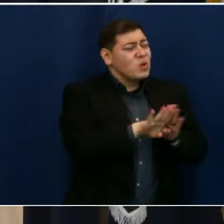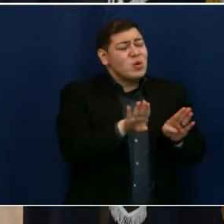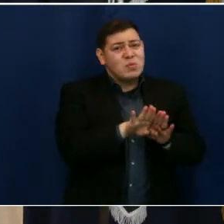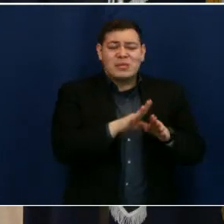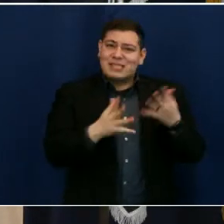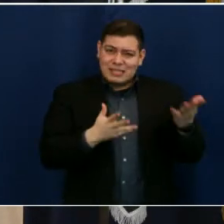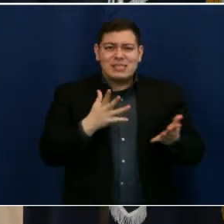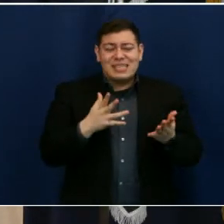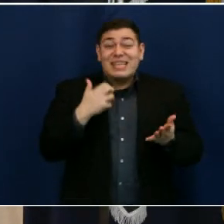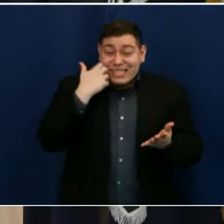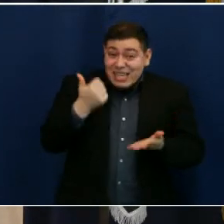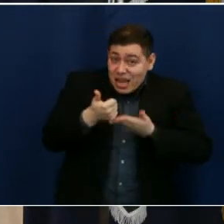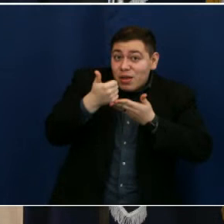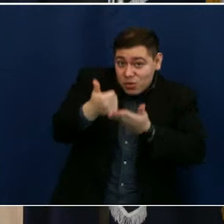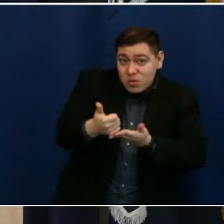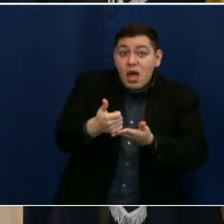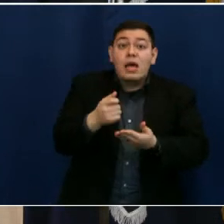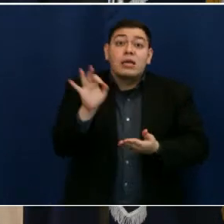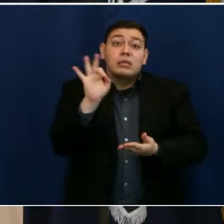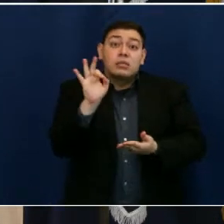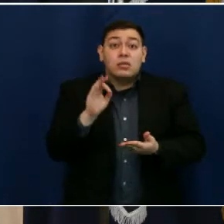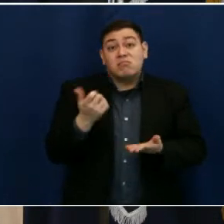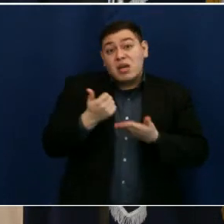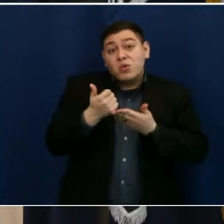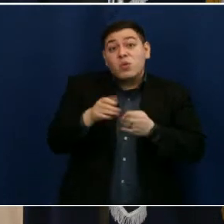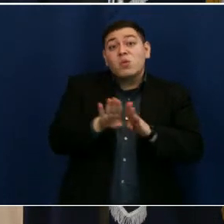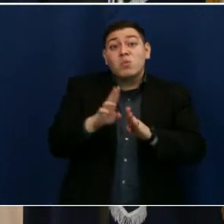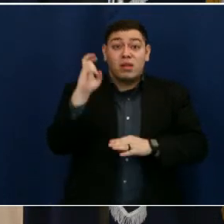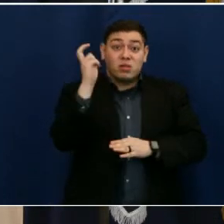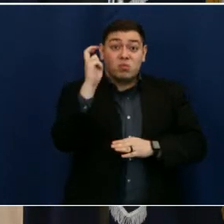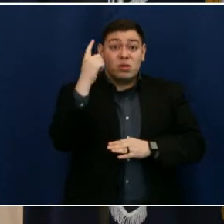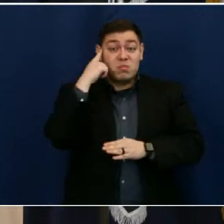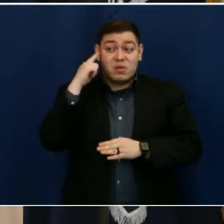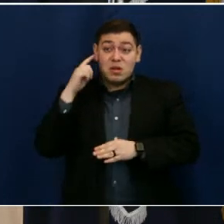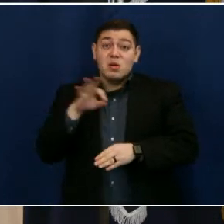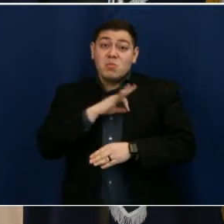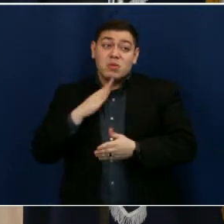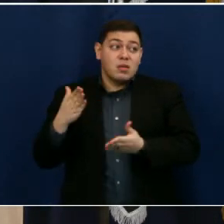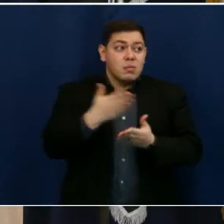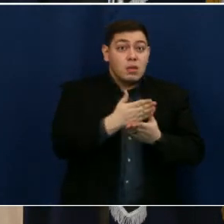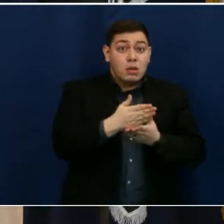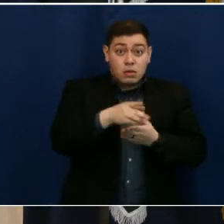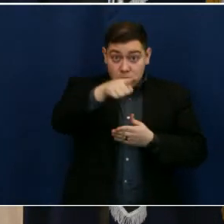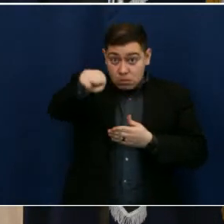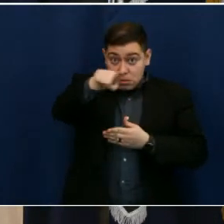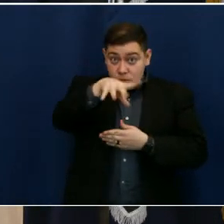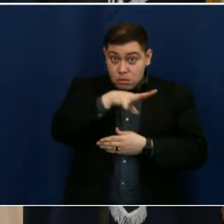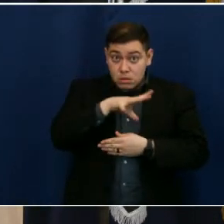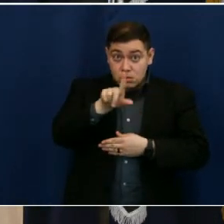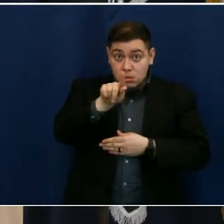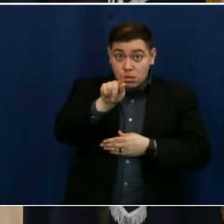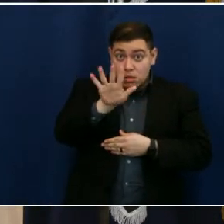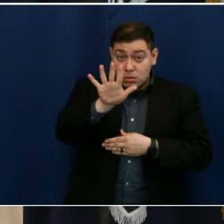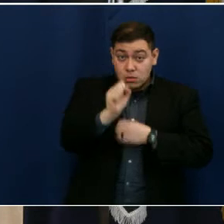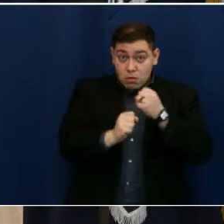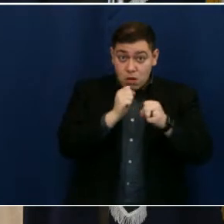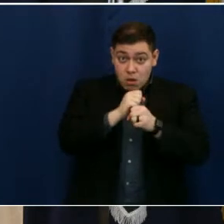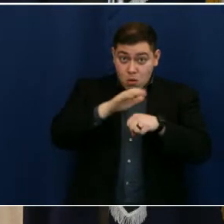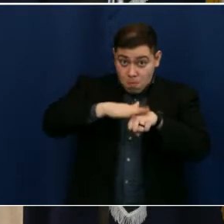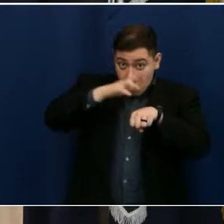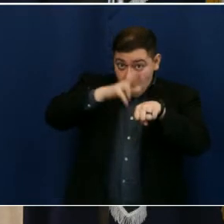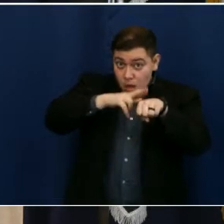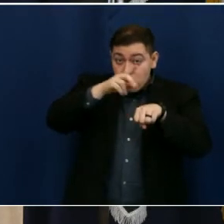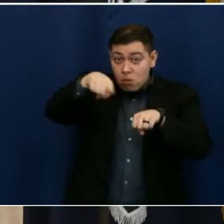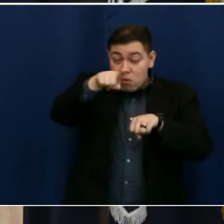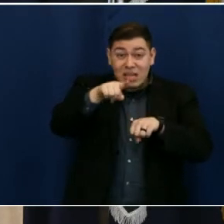ayudarlos, inclusive buscar transporte, pero de cualquier manera, si tienen 75 años o más y no tienen acceso a una computadora o alguien